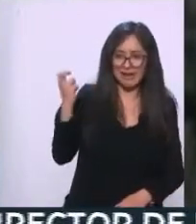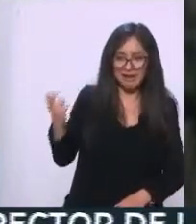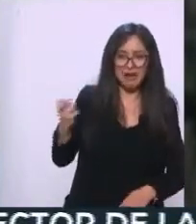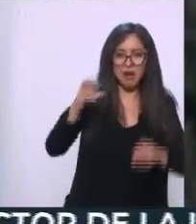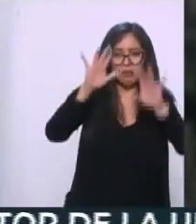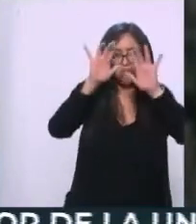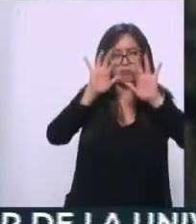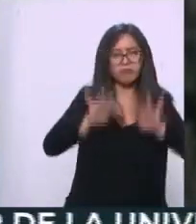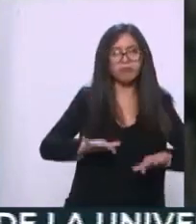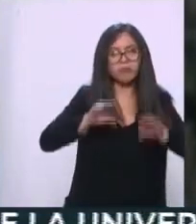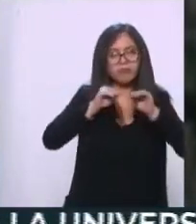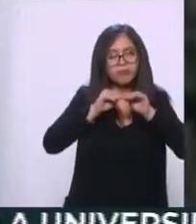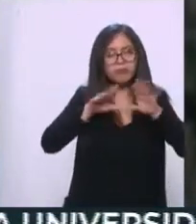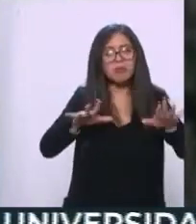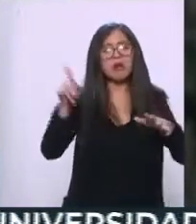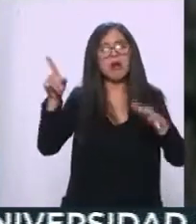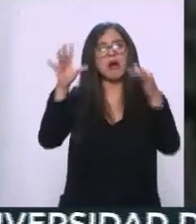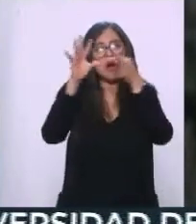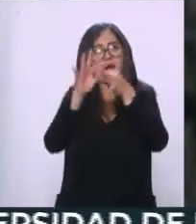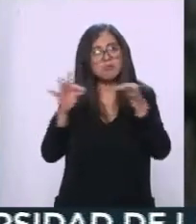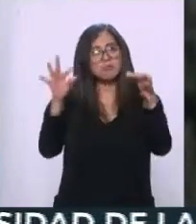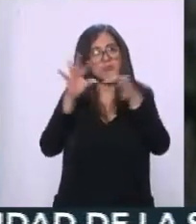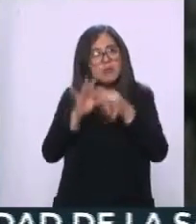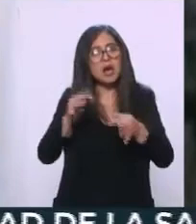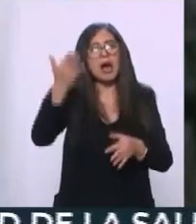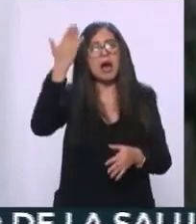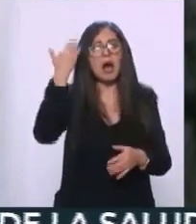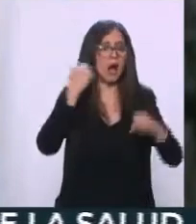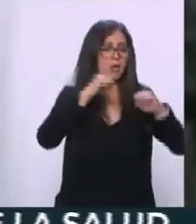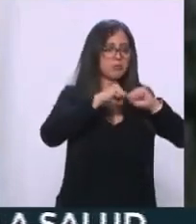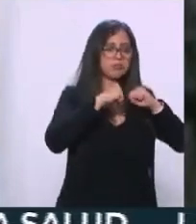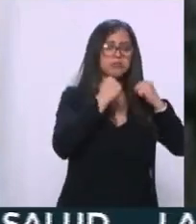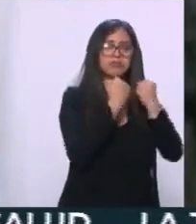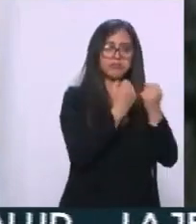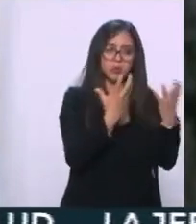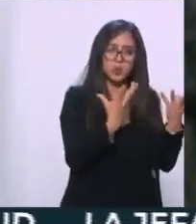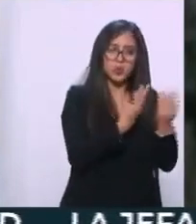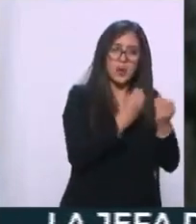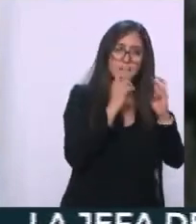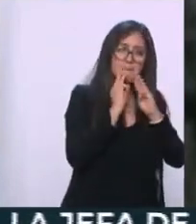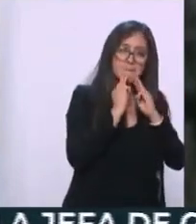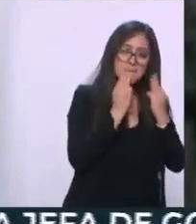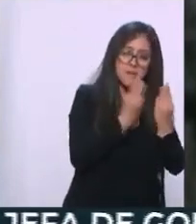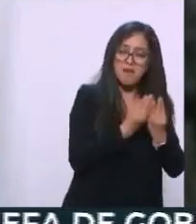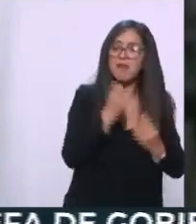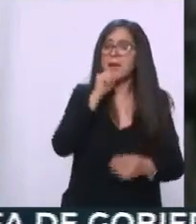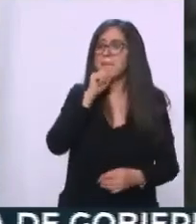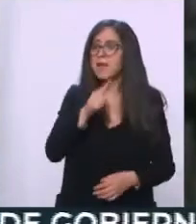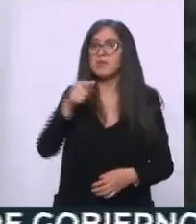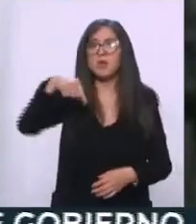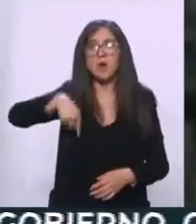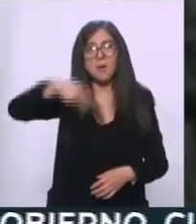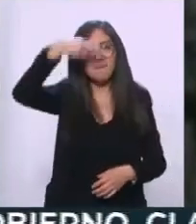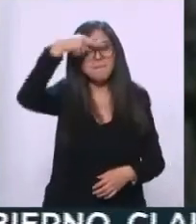hablaba con todas sus letras de delincuencia organizada y de un saqueo enorme contra la